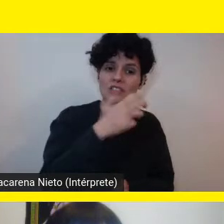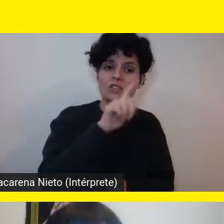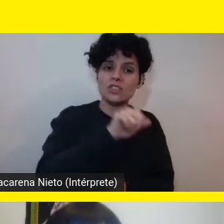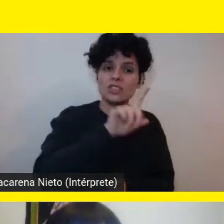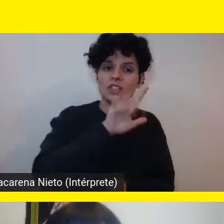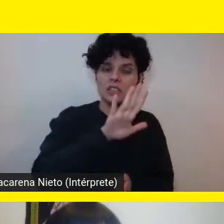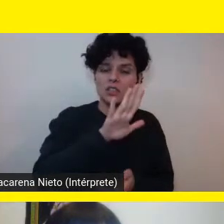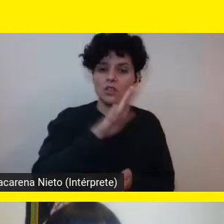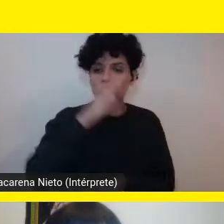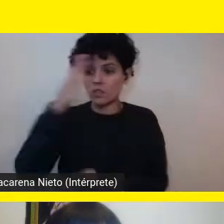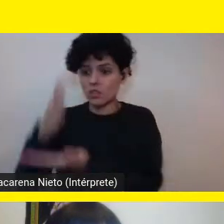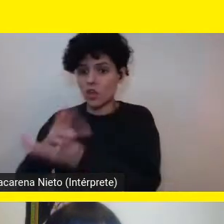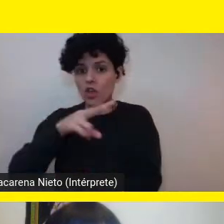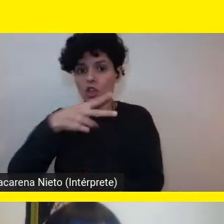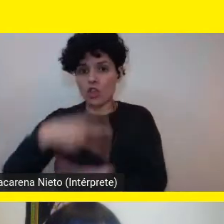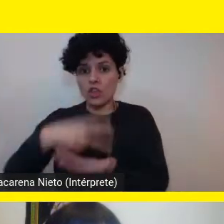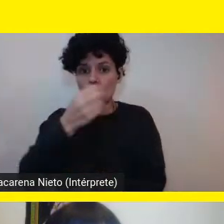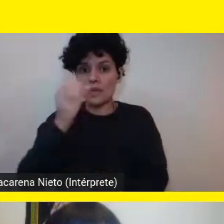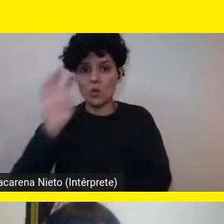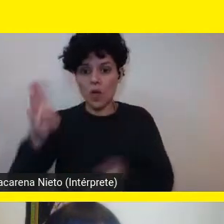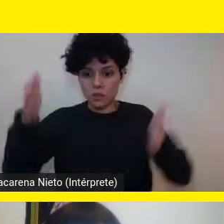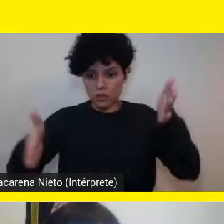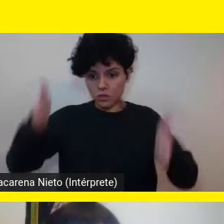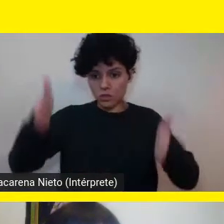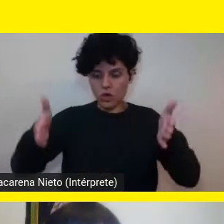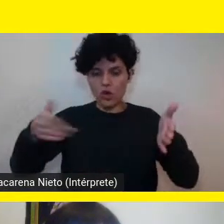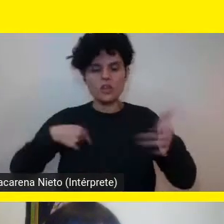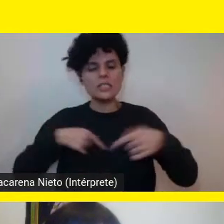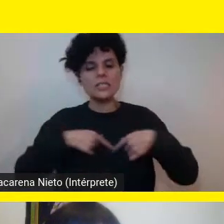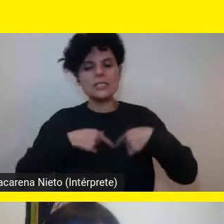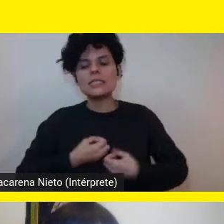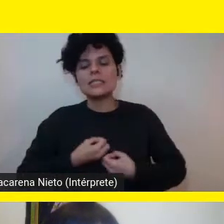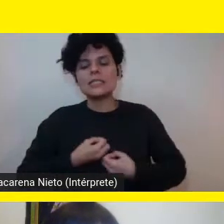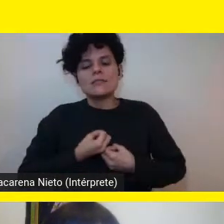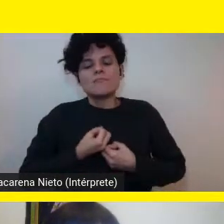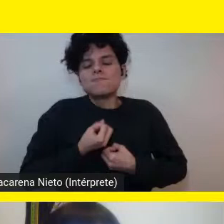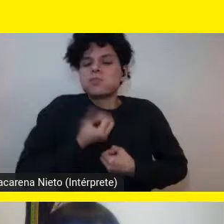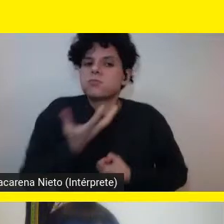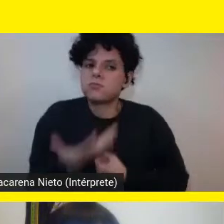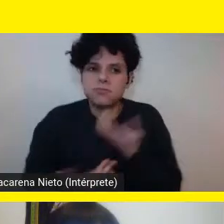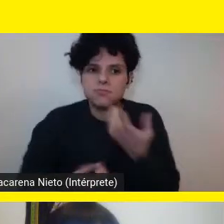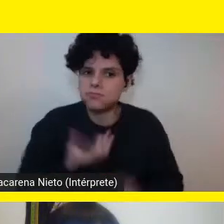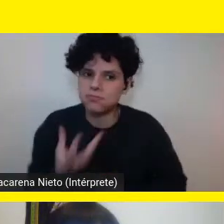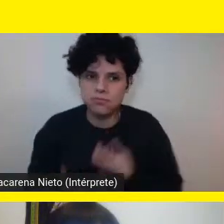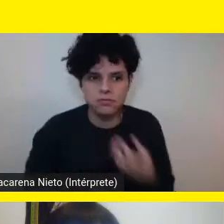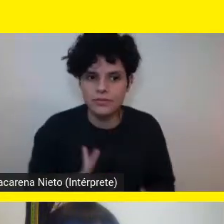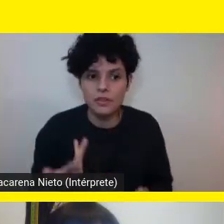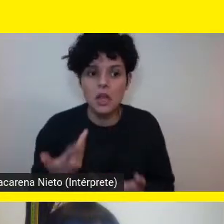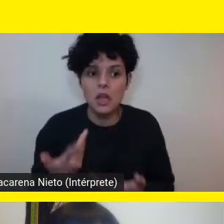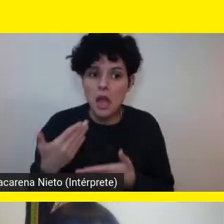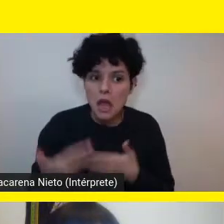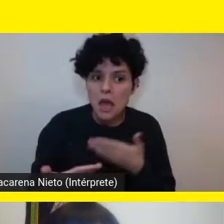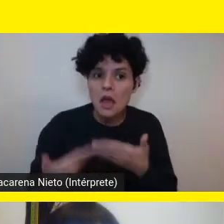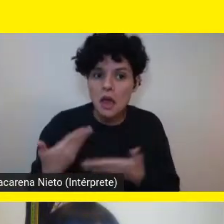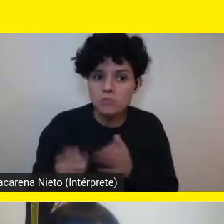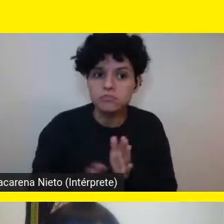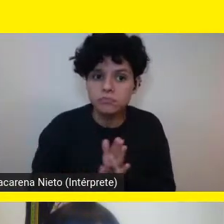abro mi corazón con la Alejandra y así las cosas van avanzando. Sin embargo,